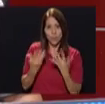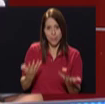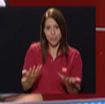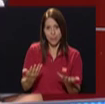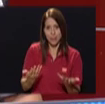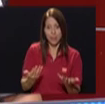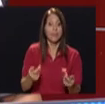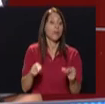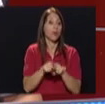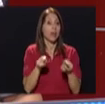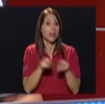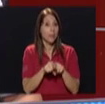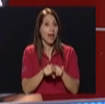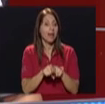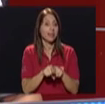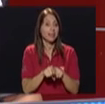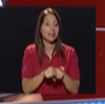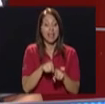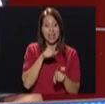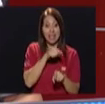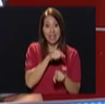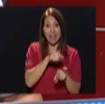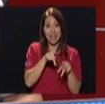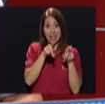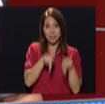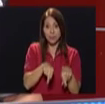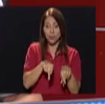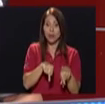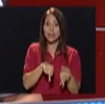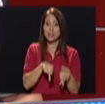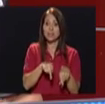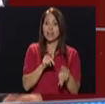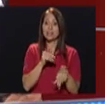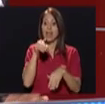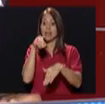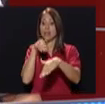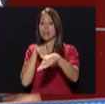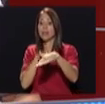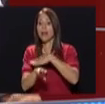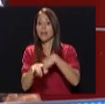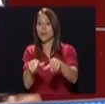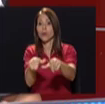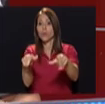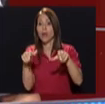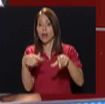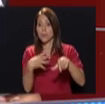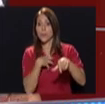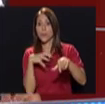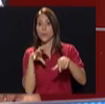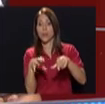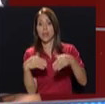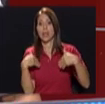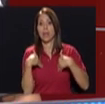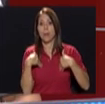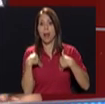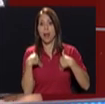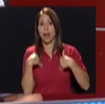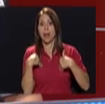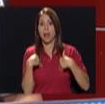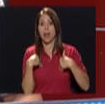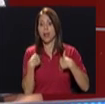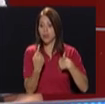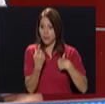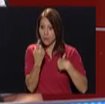esté, además de la inversión que está haciendo al hábitat del animal, que lo respete, que sencillamente lo disfrute viéndolo ahí y